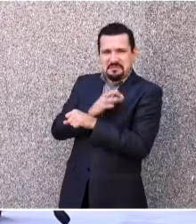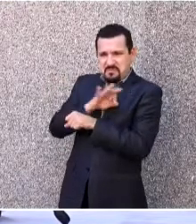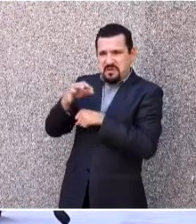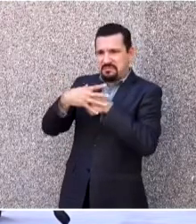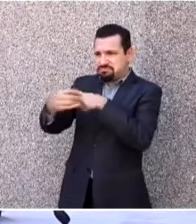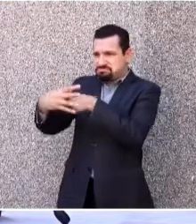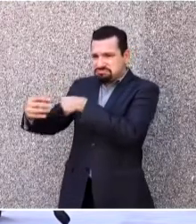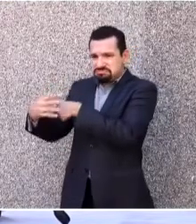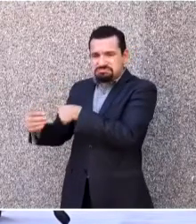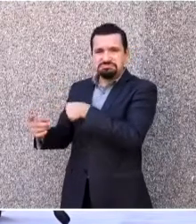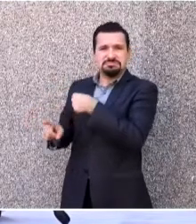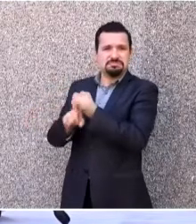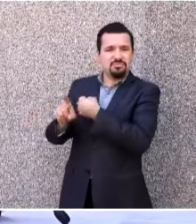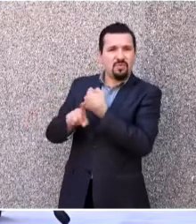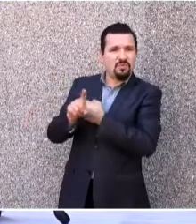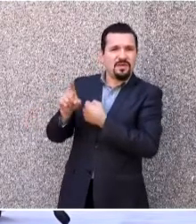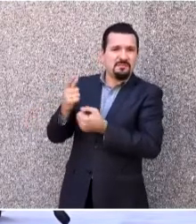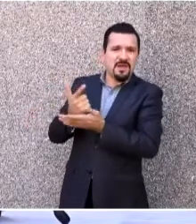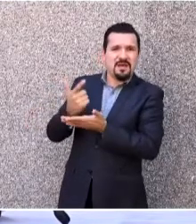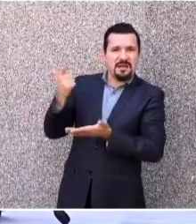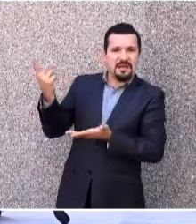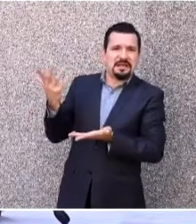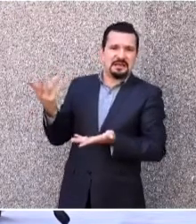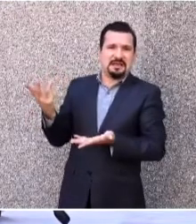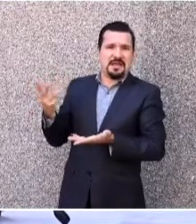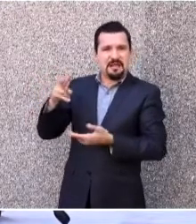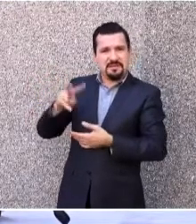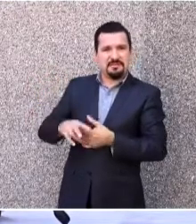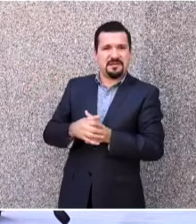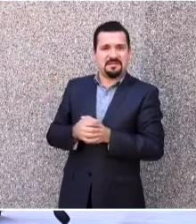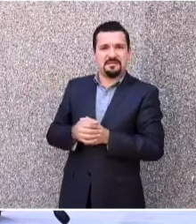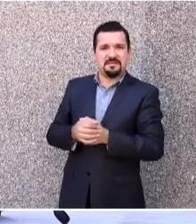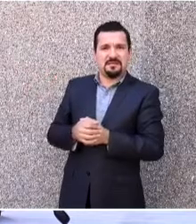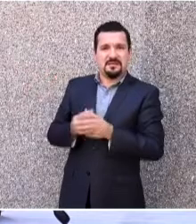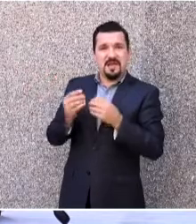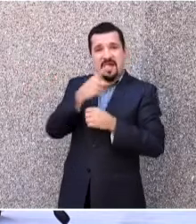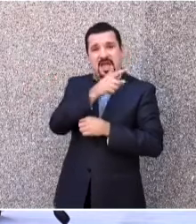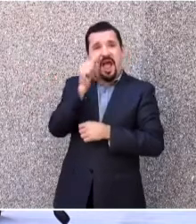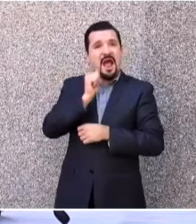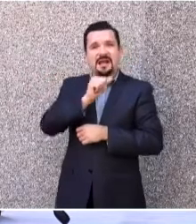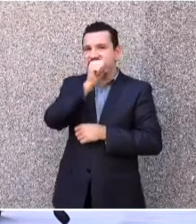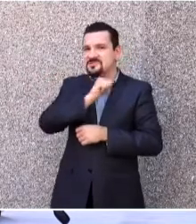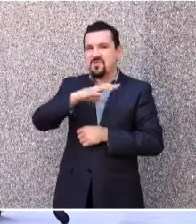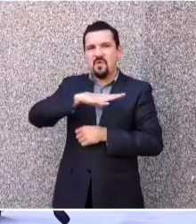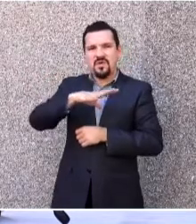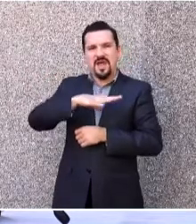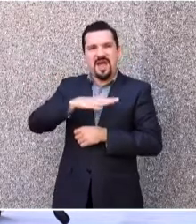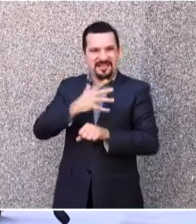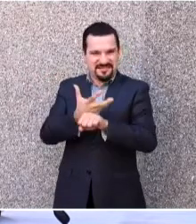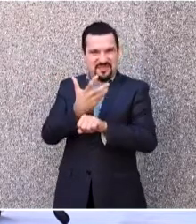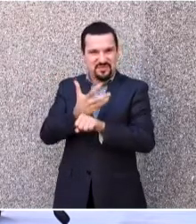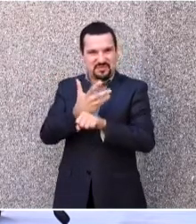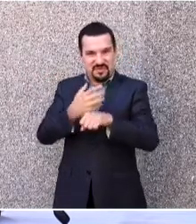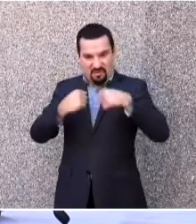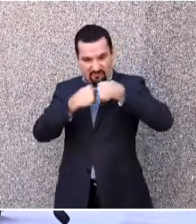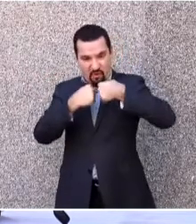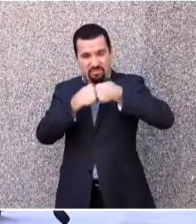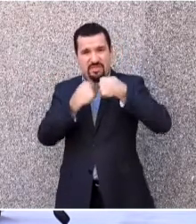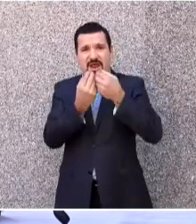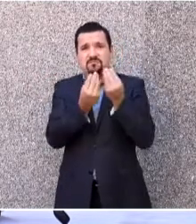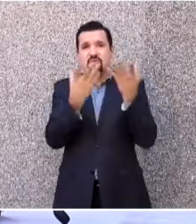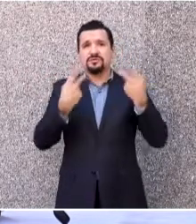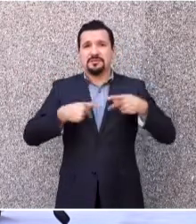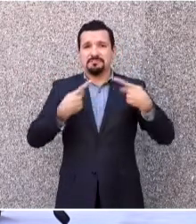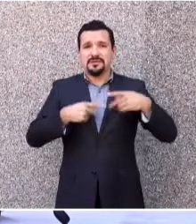pegado a la frontera, donde Arizona tiene cualquier decenas de casos, ¿cómo van a actuar en este caso? ¿Van a